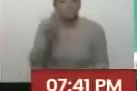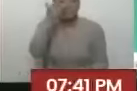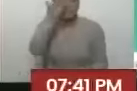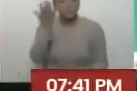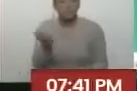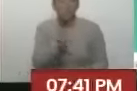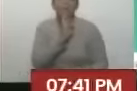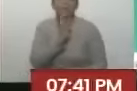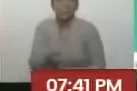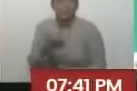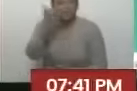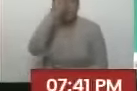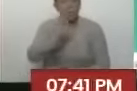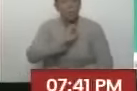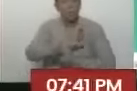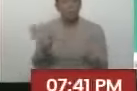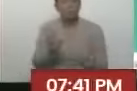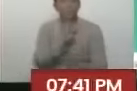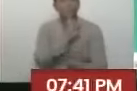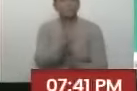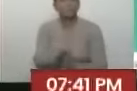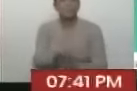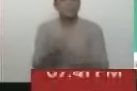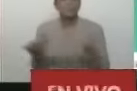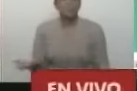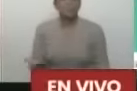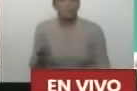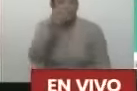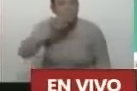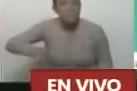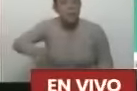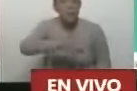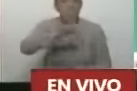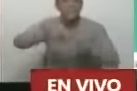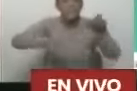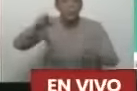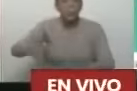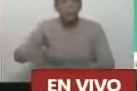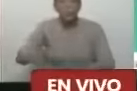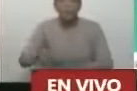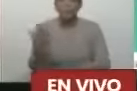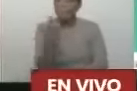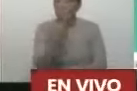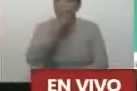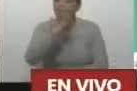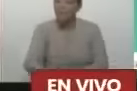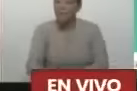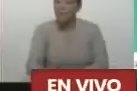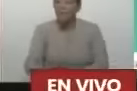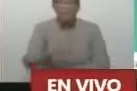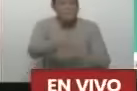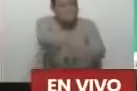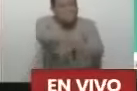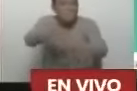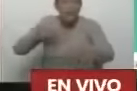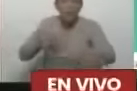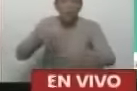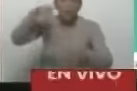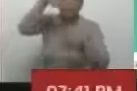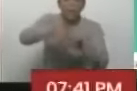va a ser nuestra respuesta No ya saben qué vamos a hacer nosotros verdad el 3 de diciembre vamos masivamente a